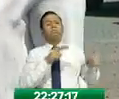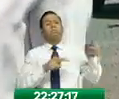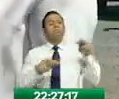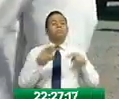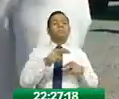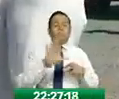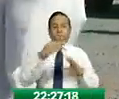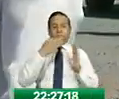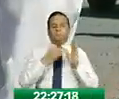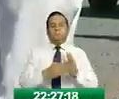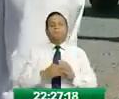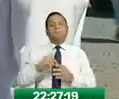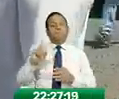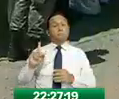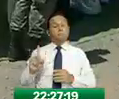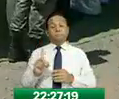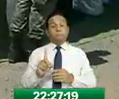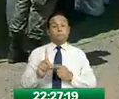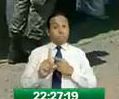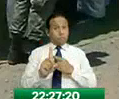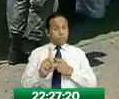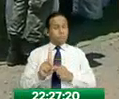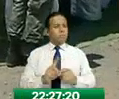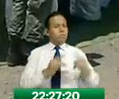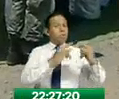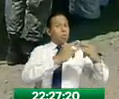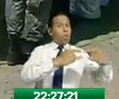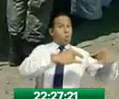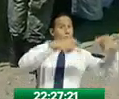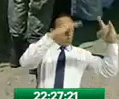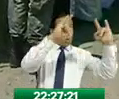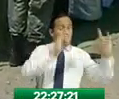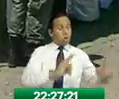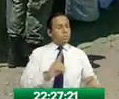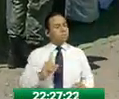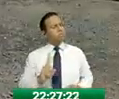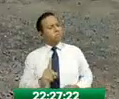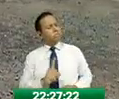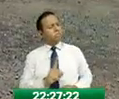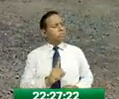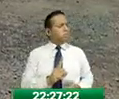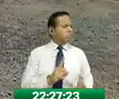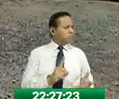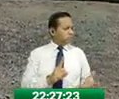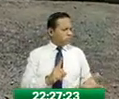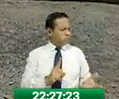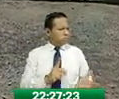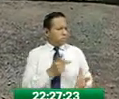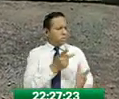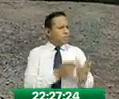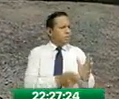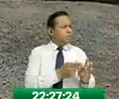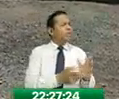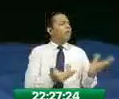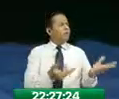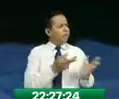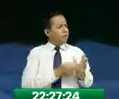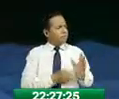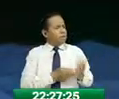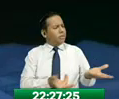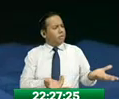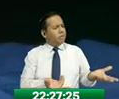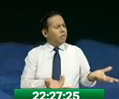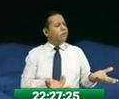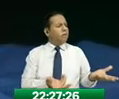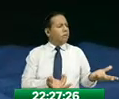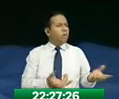A su llegada, la carpa debió estar operativa y a la espera de la ciudadanía. Sin embargo, se sorprendió al conocer que alguien